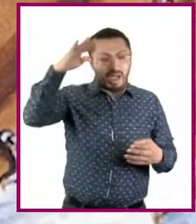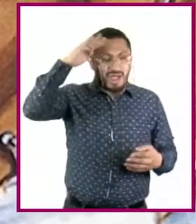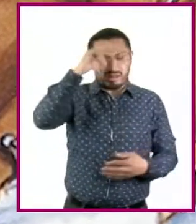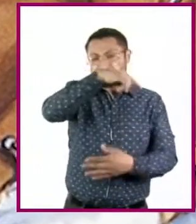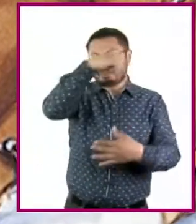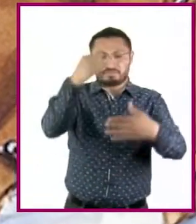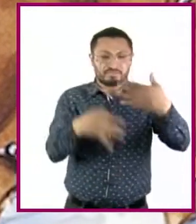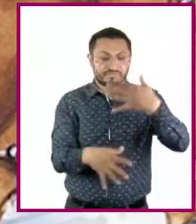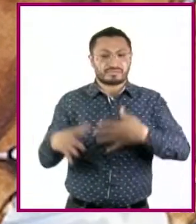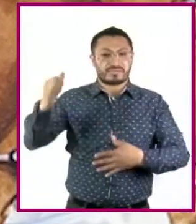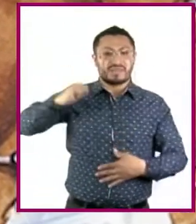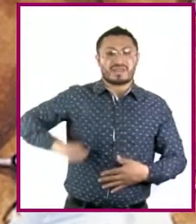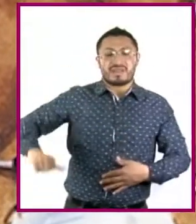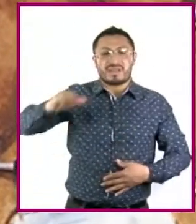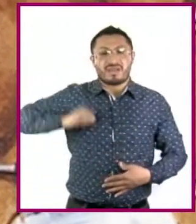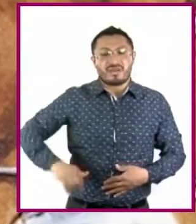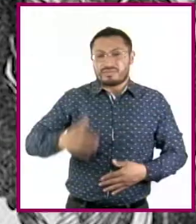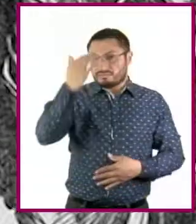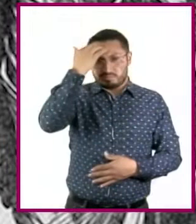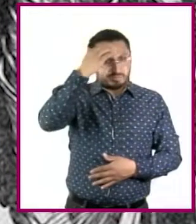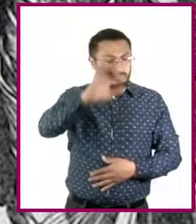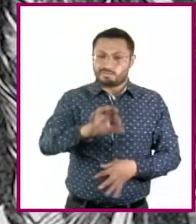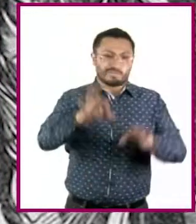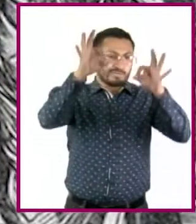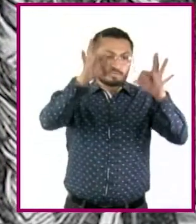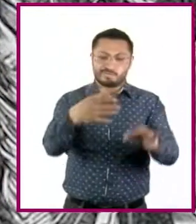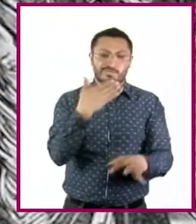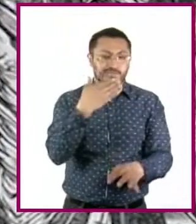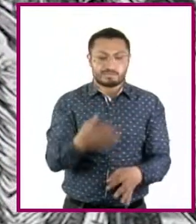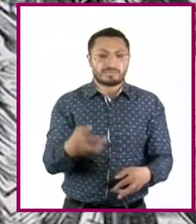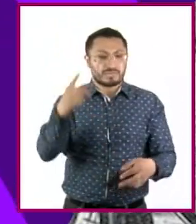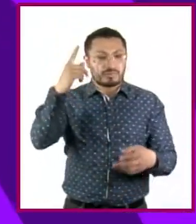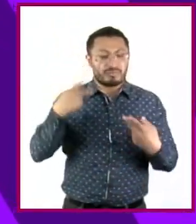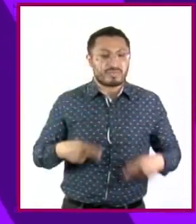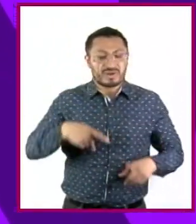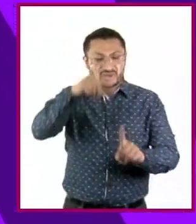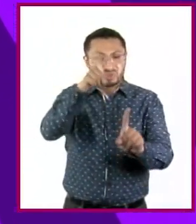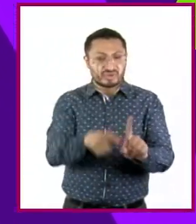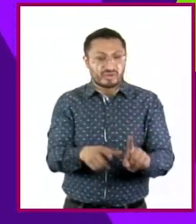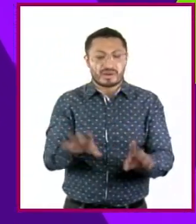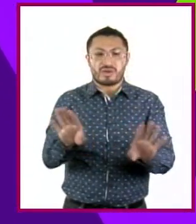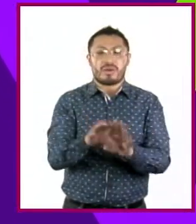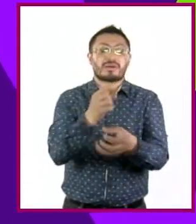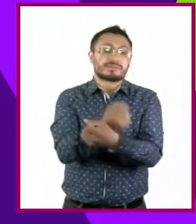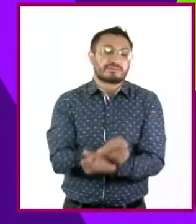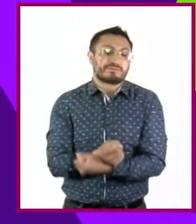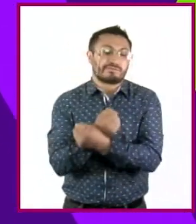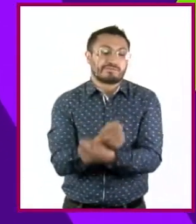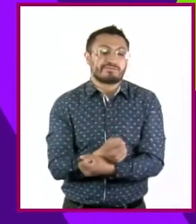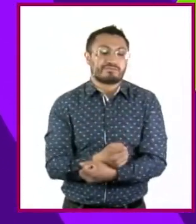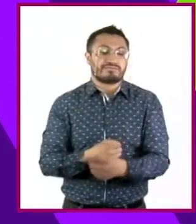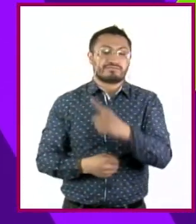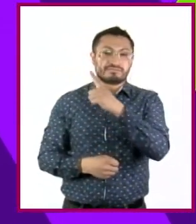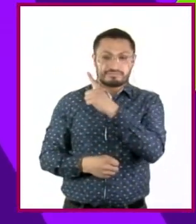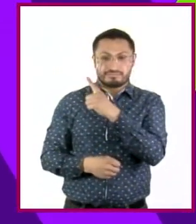clásica desconoció la dignidad de la persona, el esclavismo, jusnaturalismo